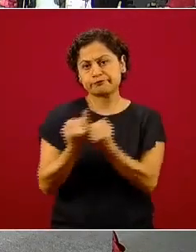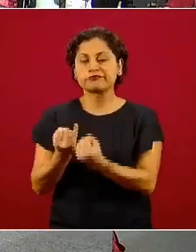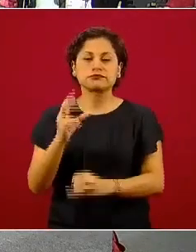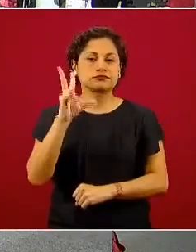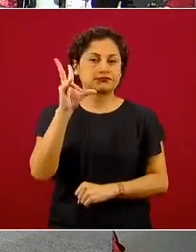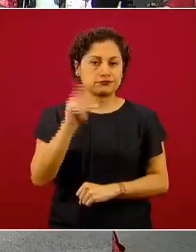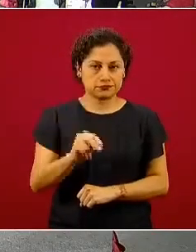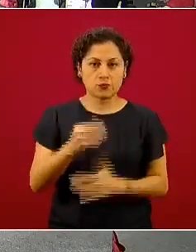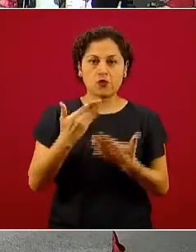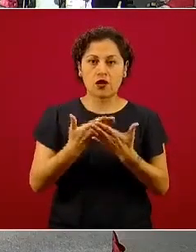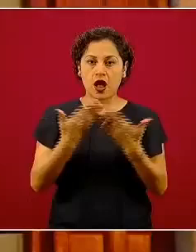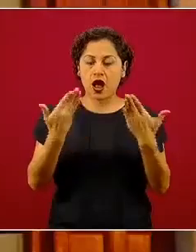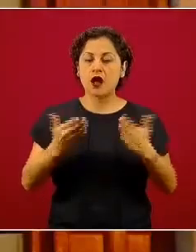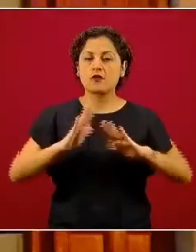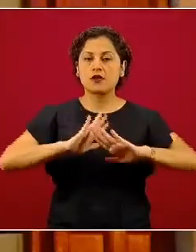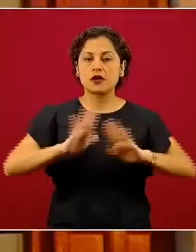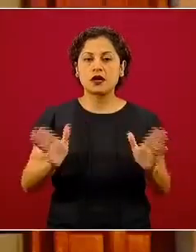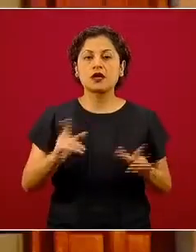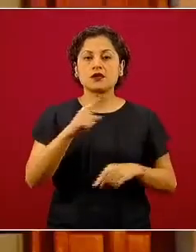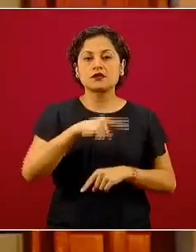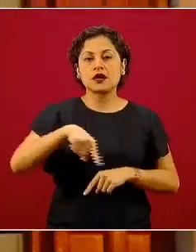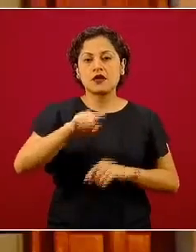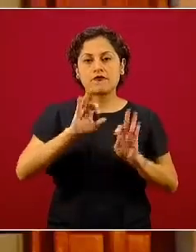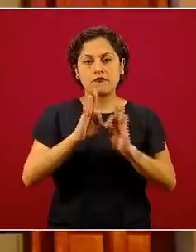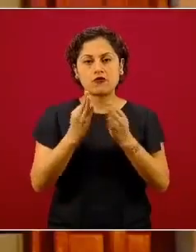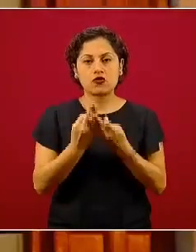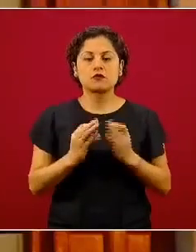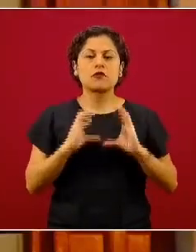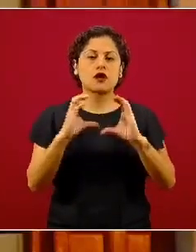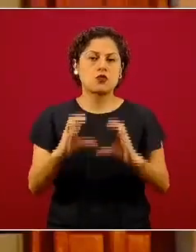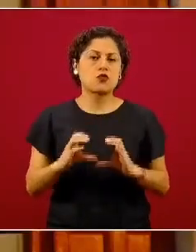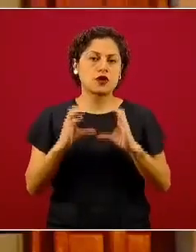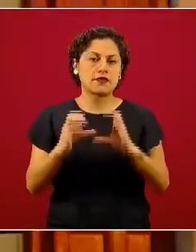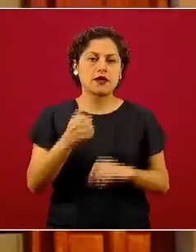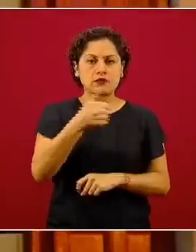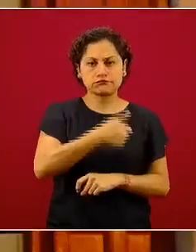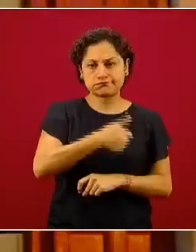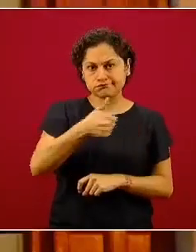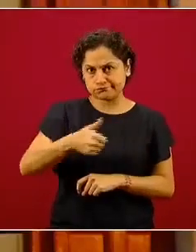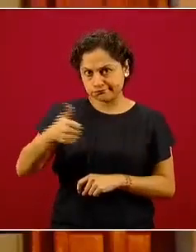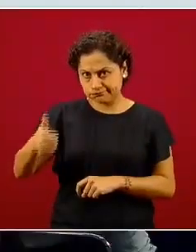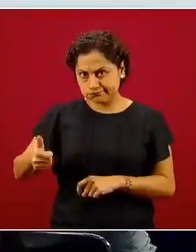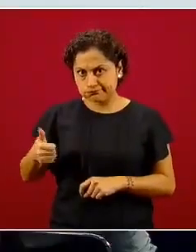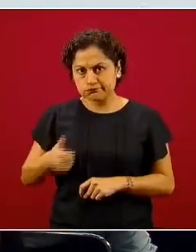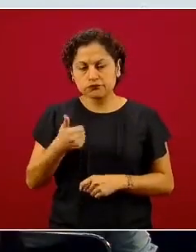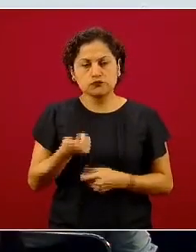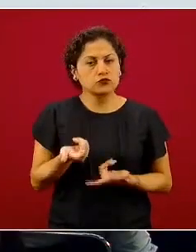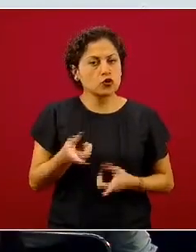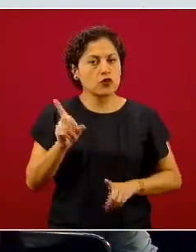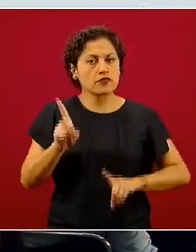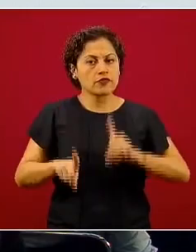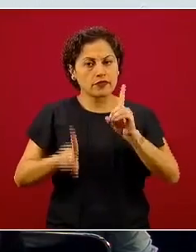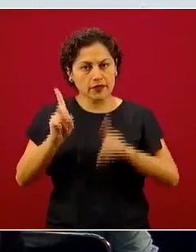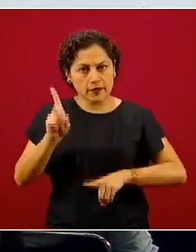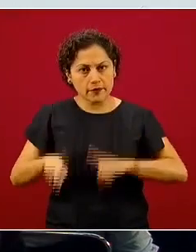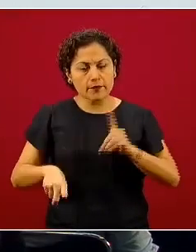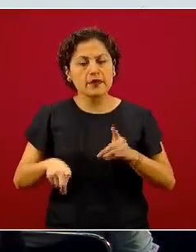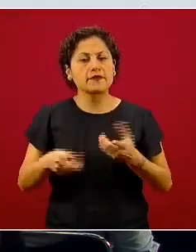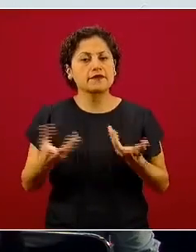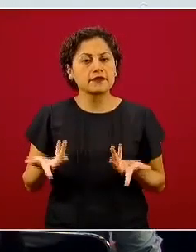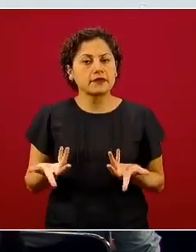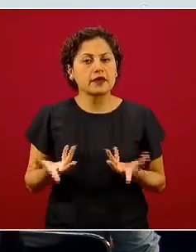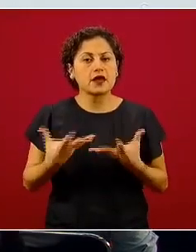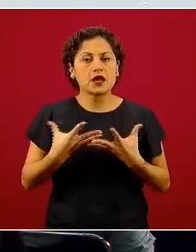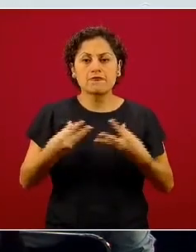las acciones y las intervenciones comunitarias irán de la mano de la medición del riesgo que tenga cada una de